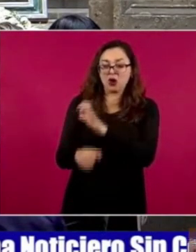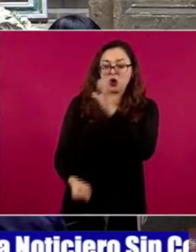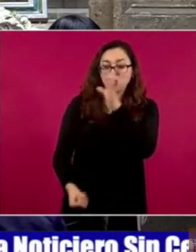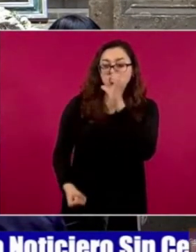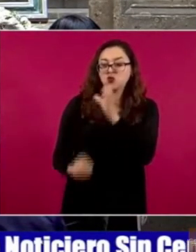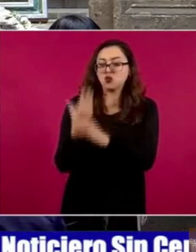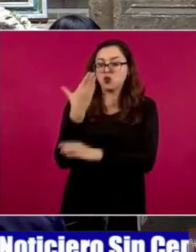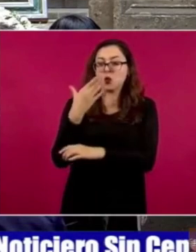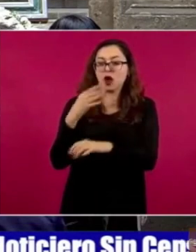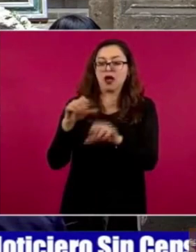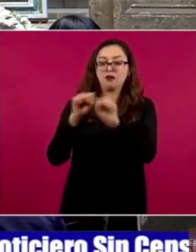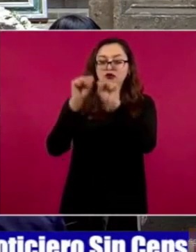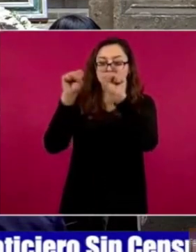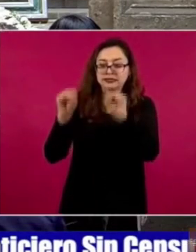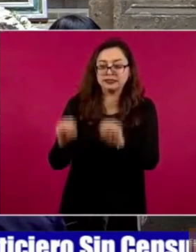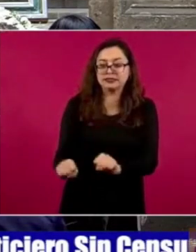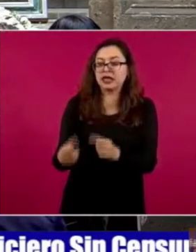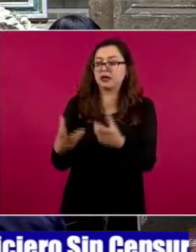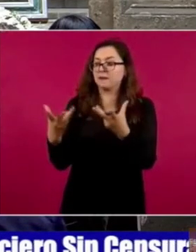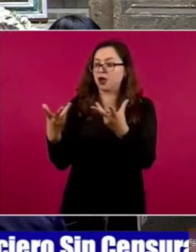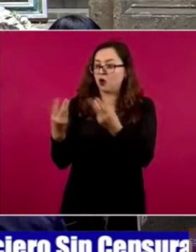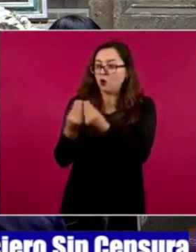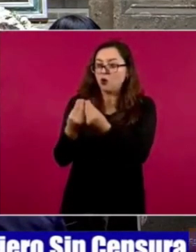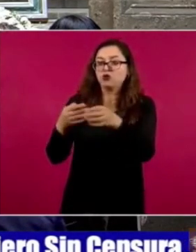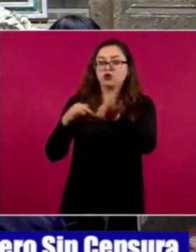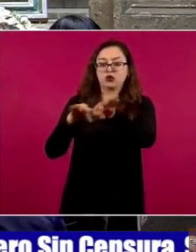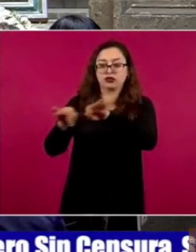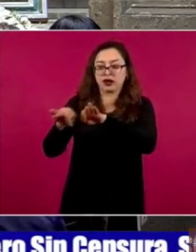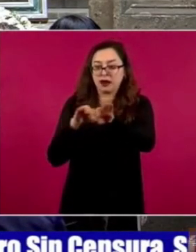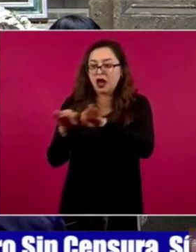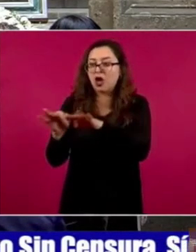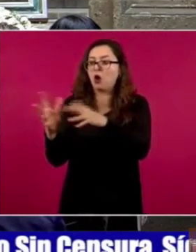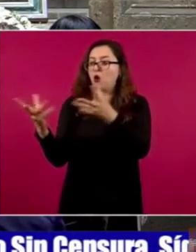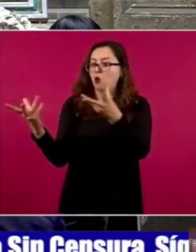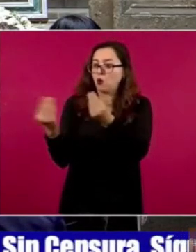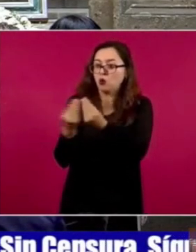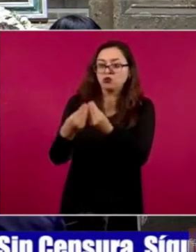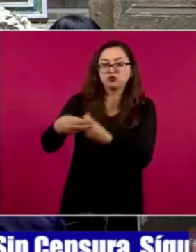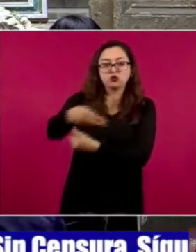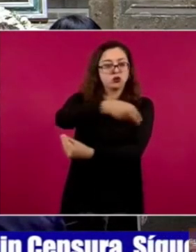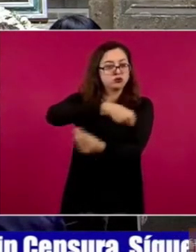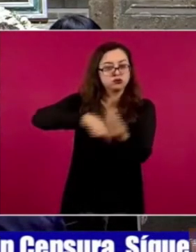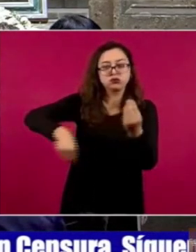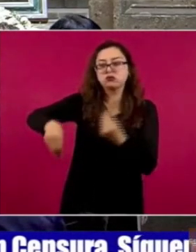libre asociación de los trabajadores para consumir y producir.